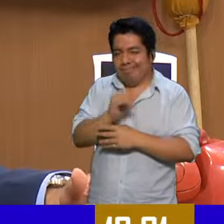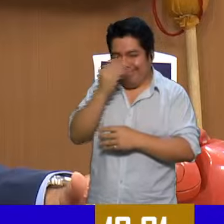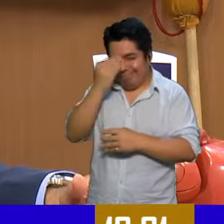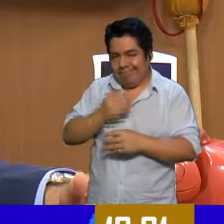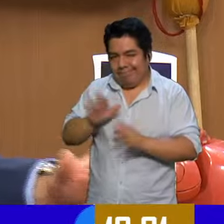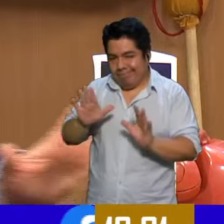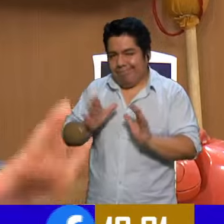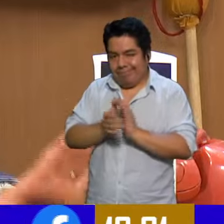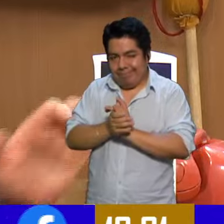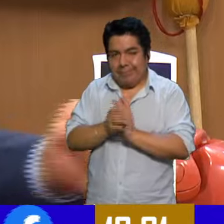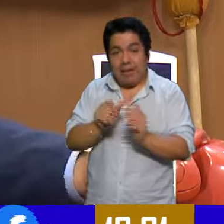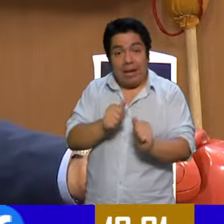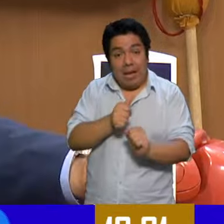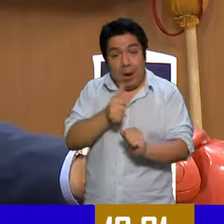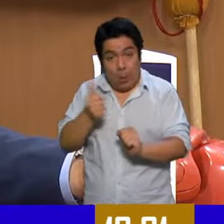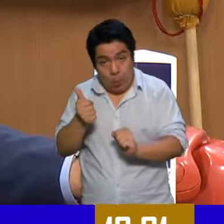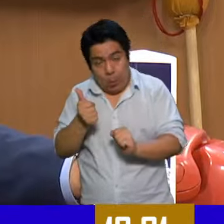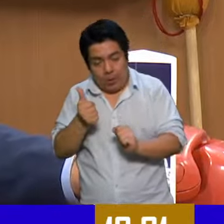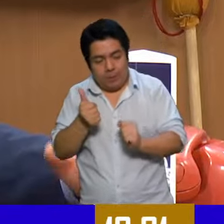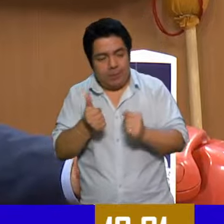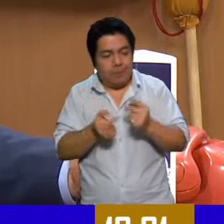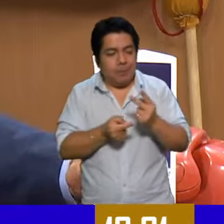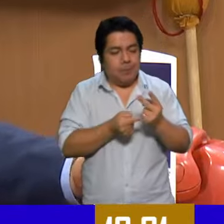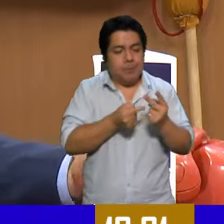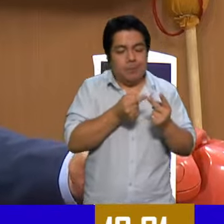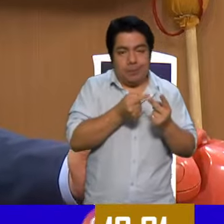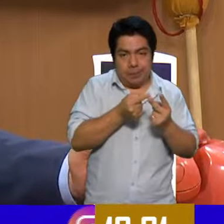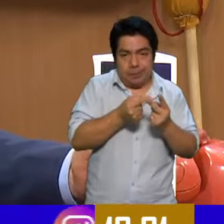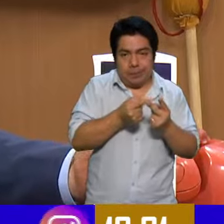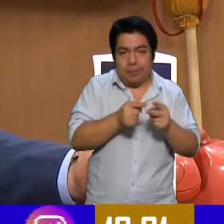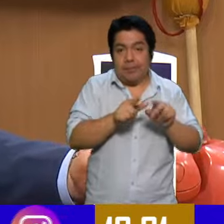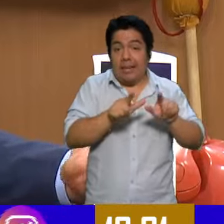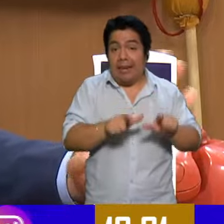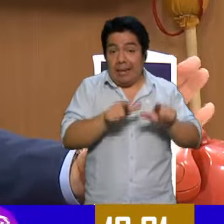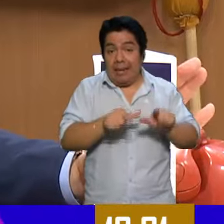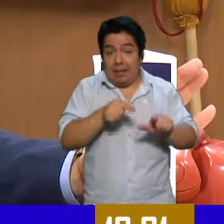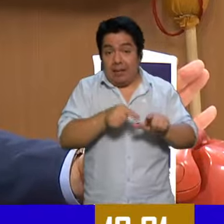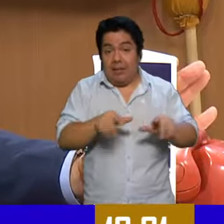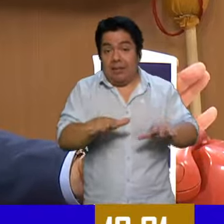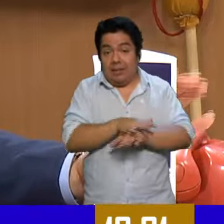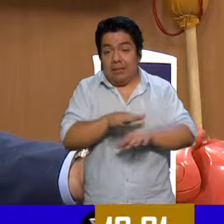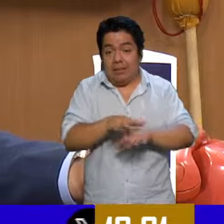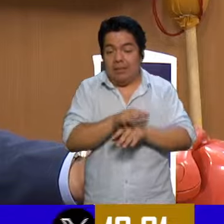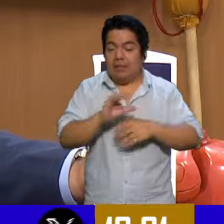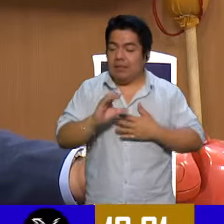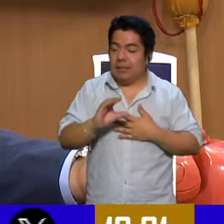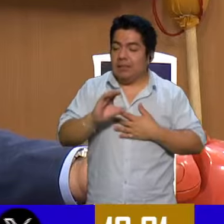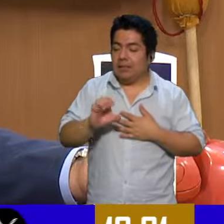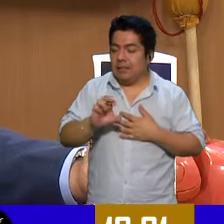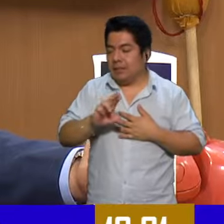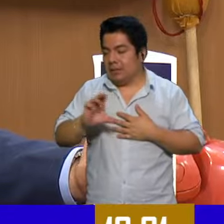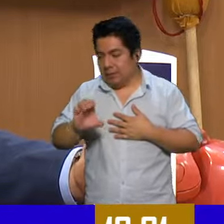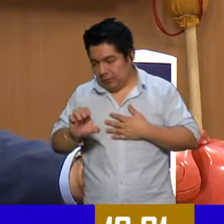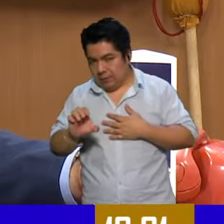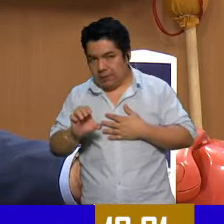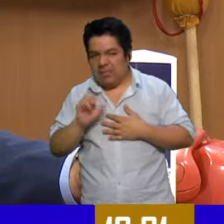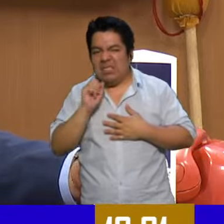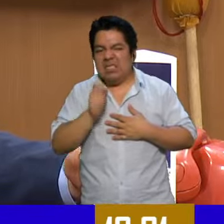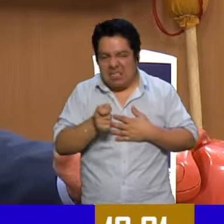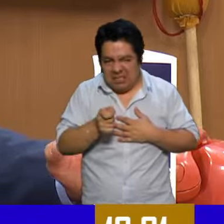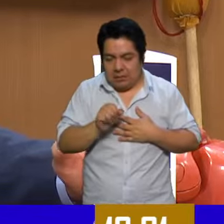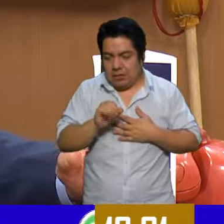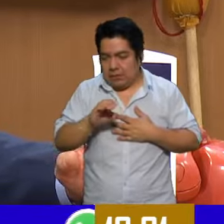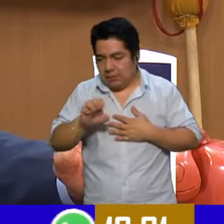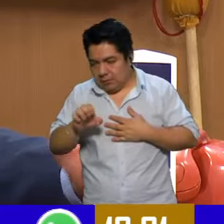uno. Ahora. Otro, estamos renovando nuestra plataforma, que es el CERCE, que es el Sistema Electrónico